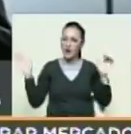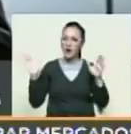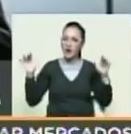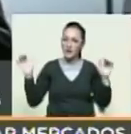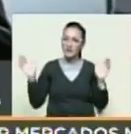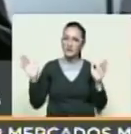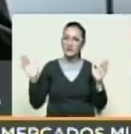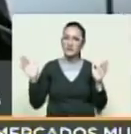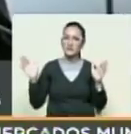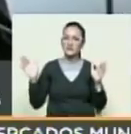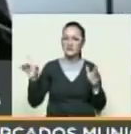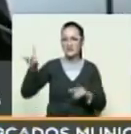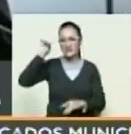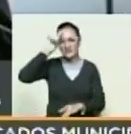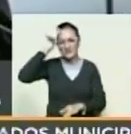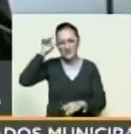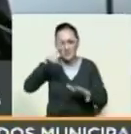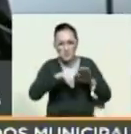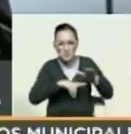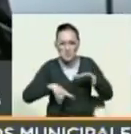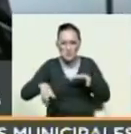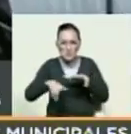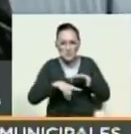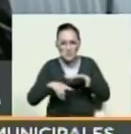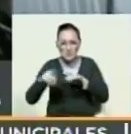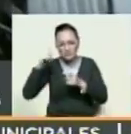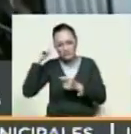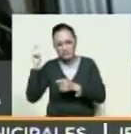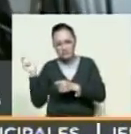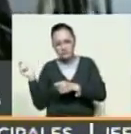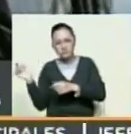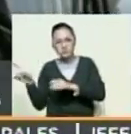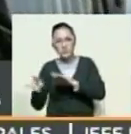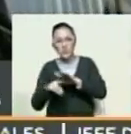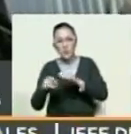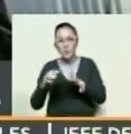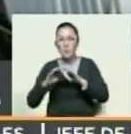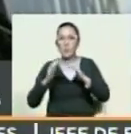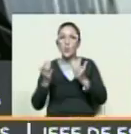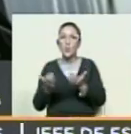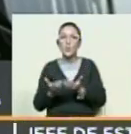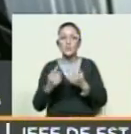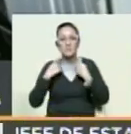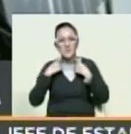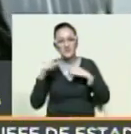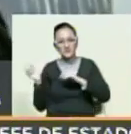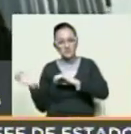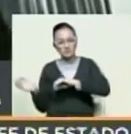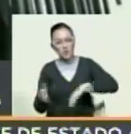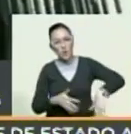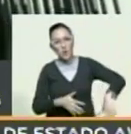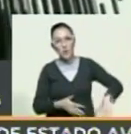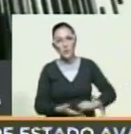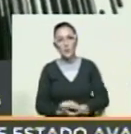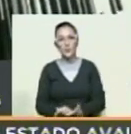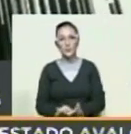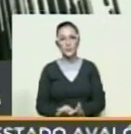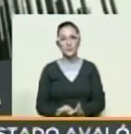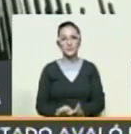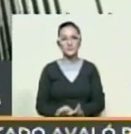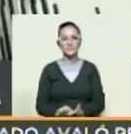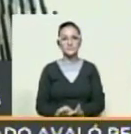arroja a Satanás y a los demás espíritus malignos que vagan por el mundo para la perdición de las almas. Que